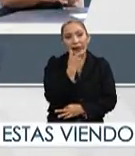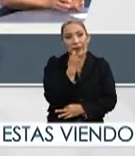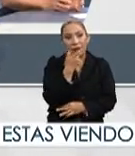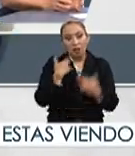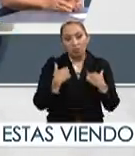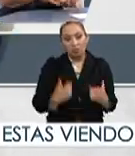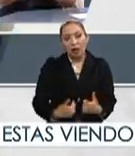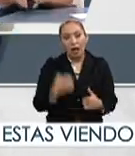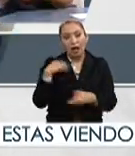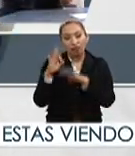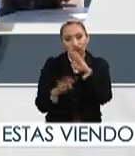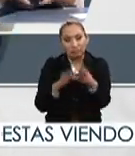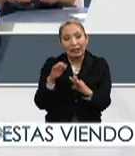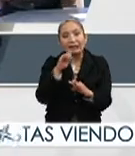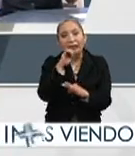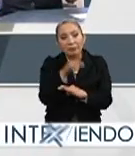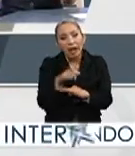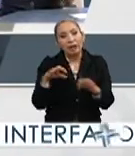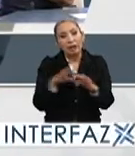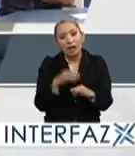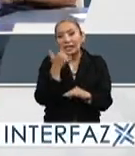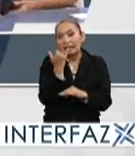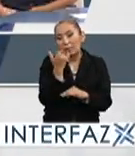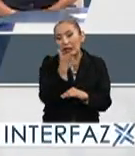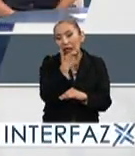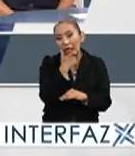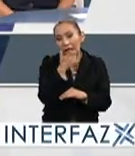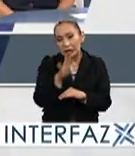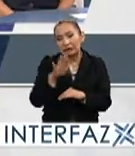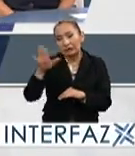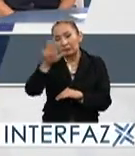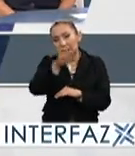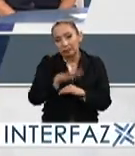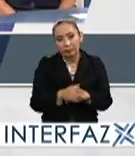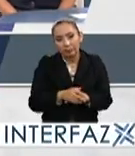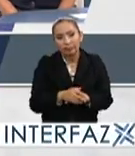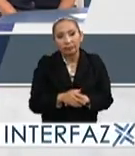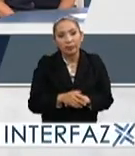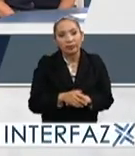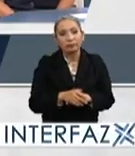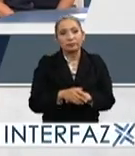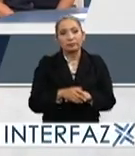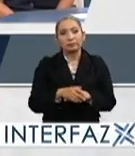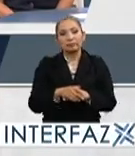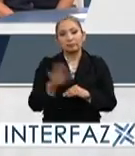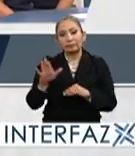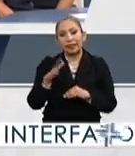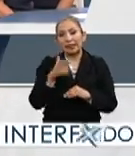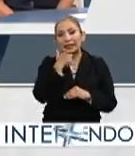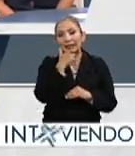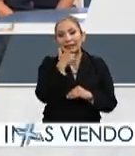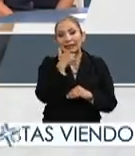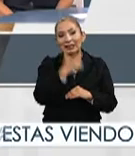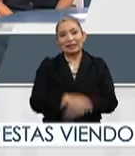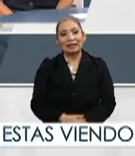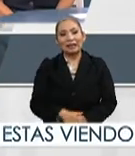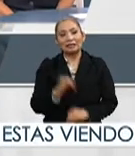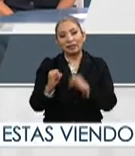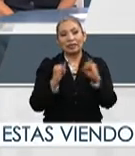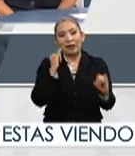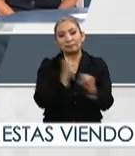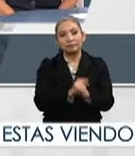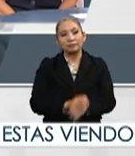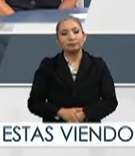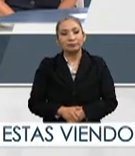parte humanitaria de Cruz Roja y que maneje el idioma, sobre todo en muchos de estos sitios, porque ya que el inglés es el lenguaje